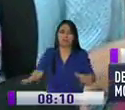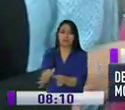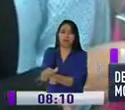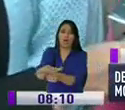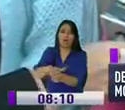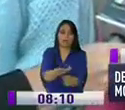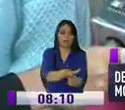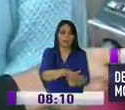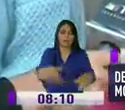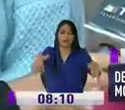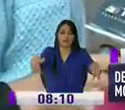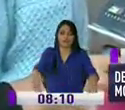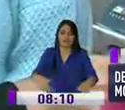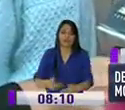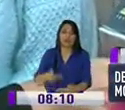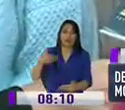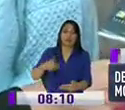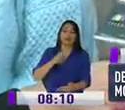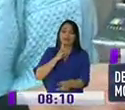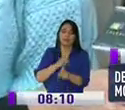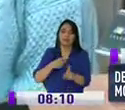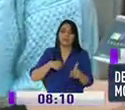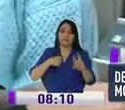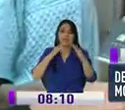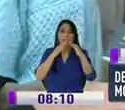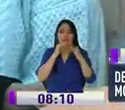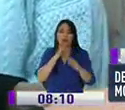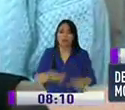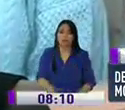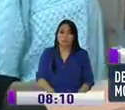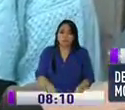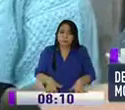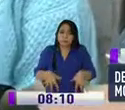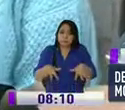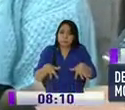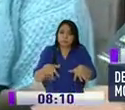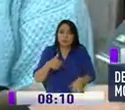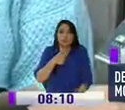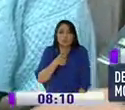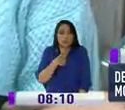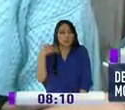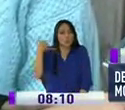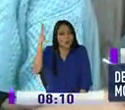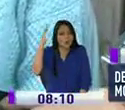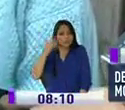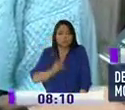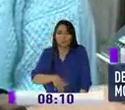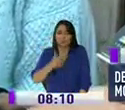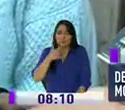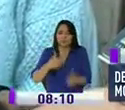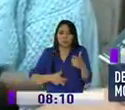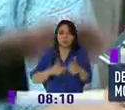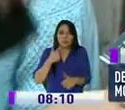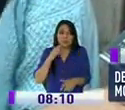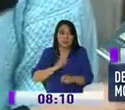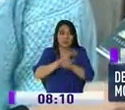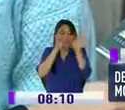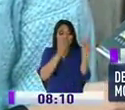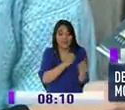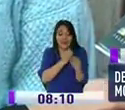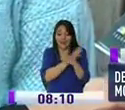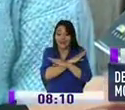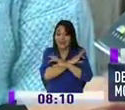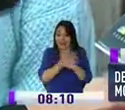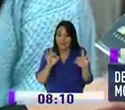la otra vez la casa se llenó de agua. Y yo soy la más que sufro ahí porque yo de mañana limpio y al mediodía ya